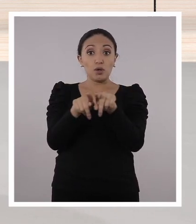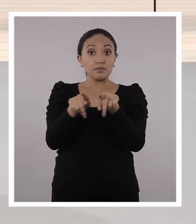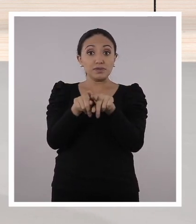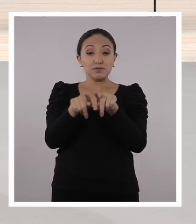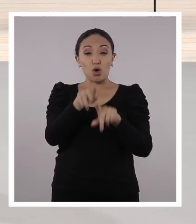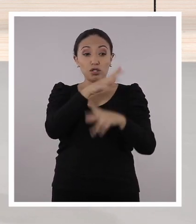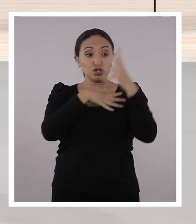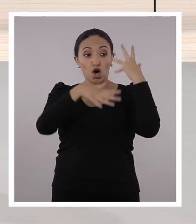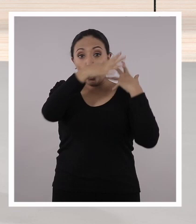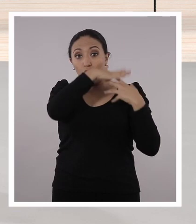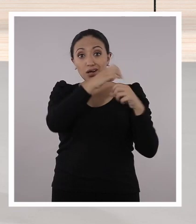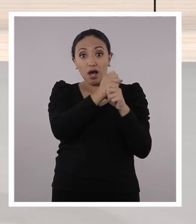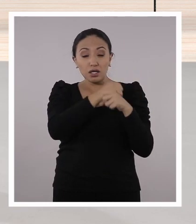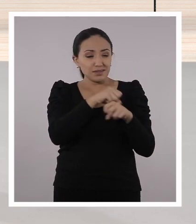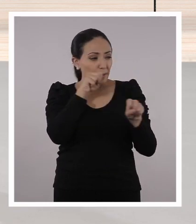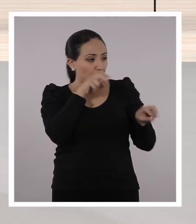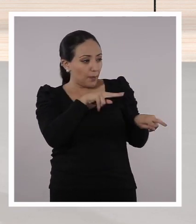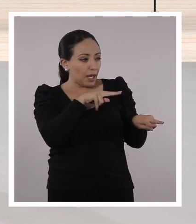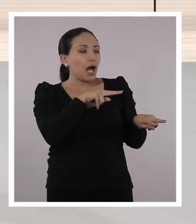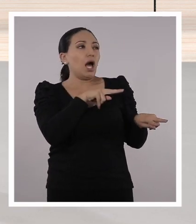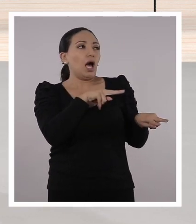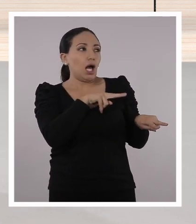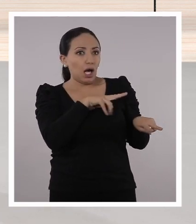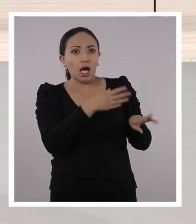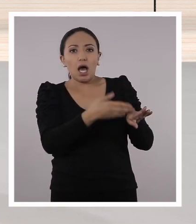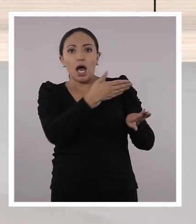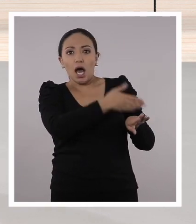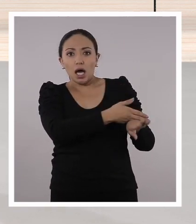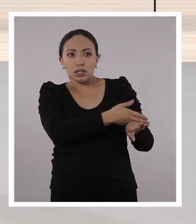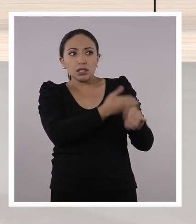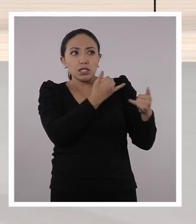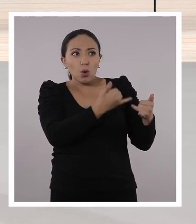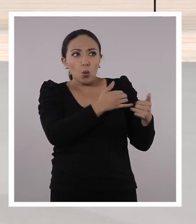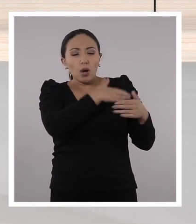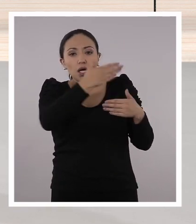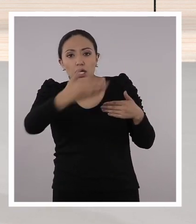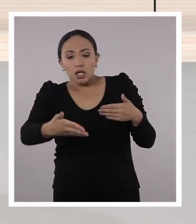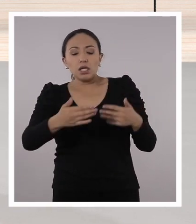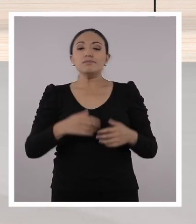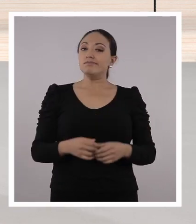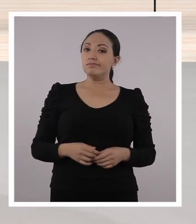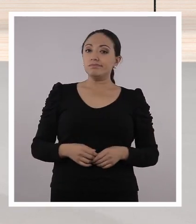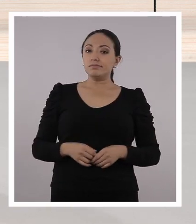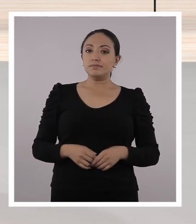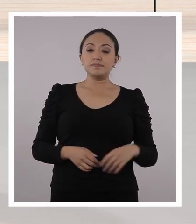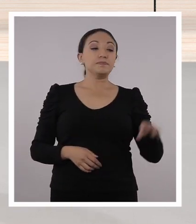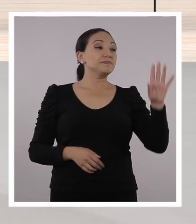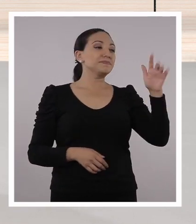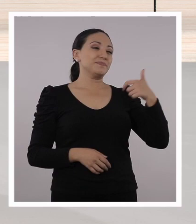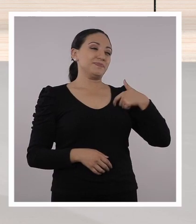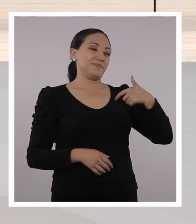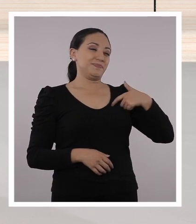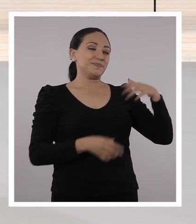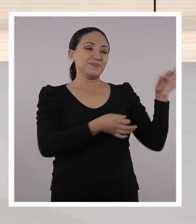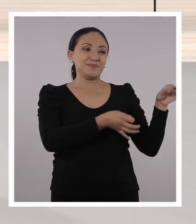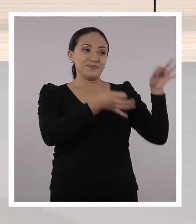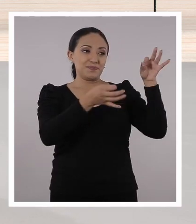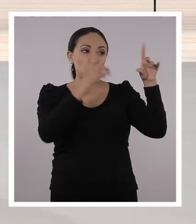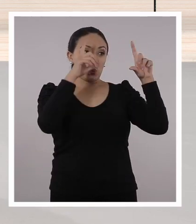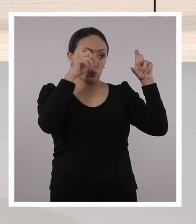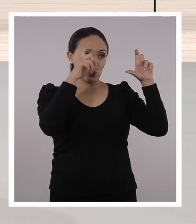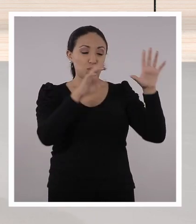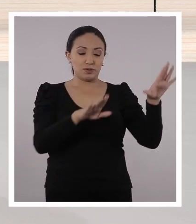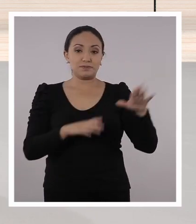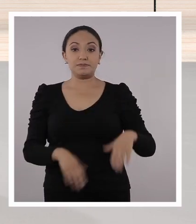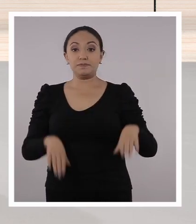hay muchos acontecimientos históricos que nos invitan a pensar en eso, en el pasado que tenemos y que hoy en día también se manifiesta. Yo le traje